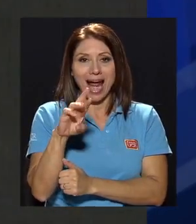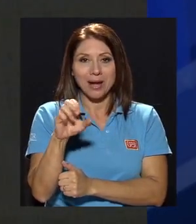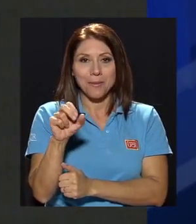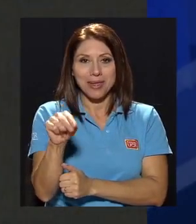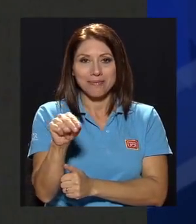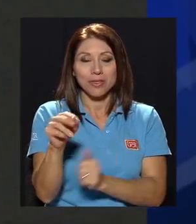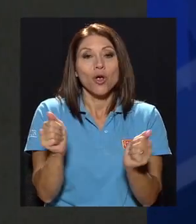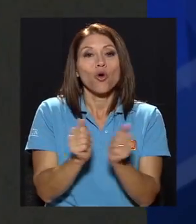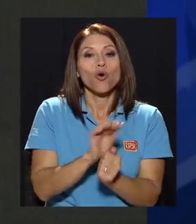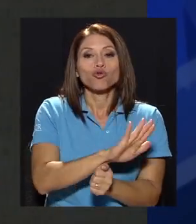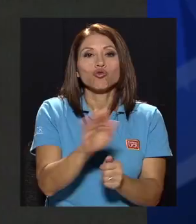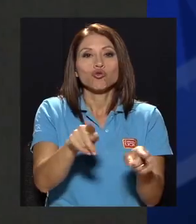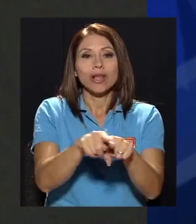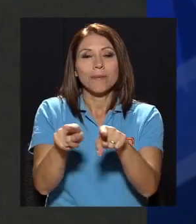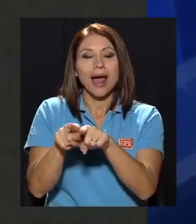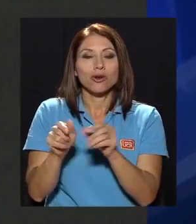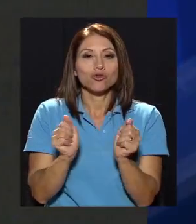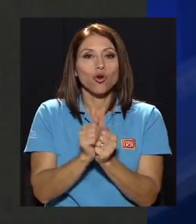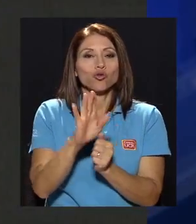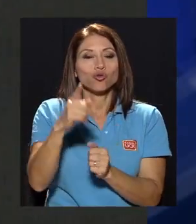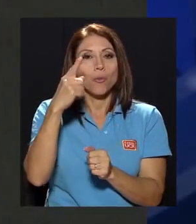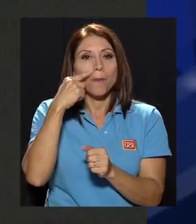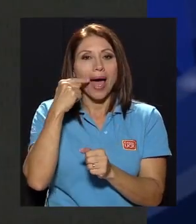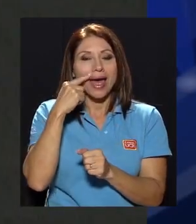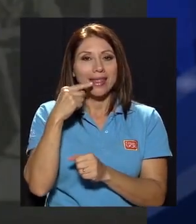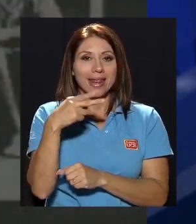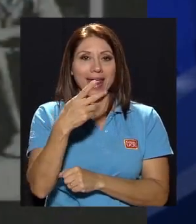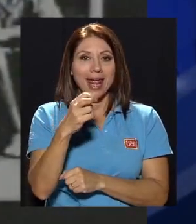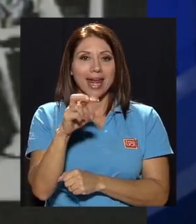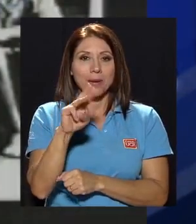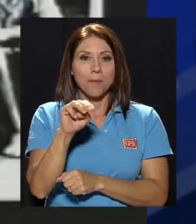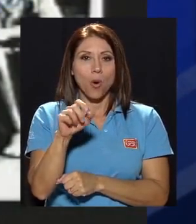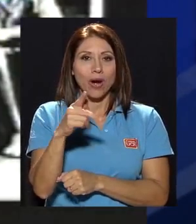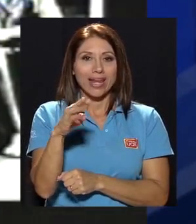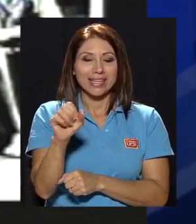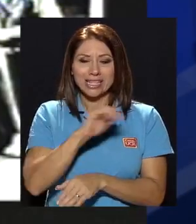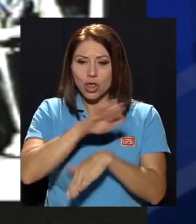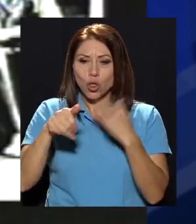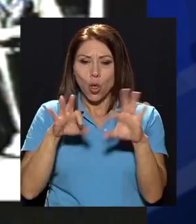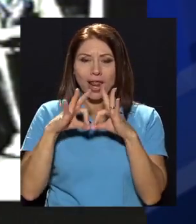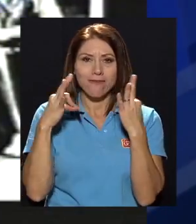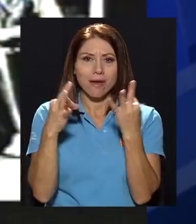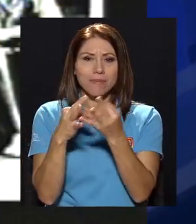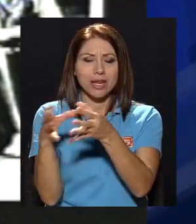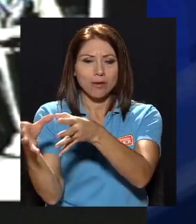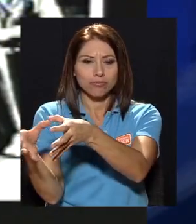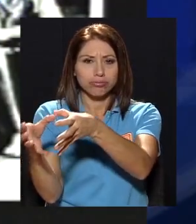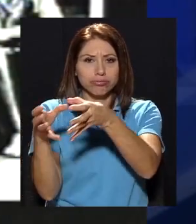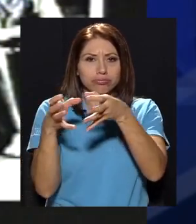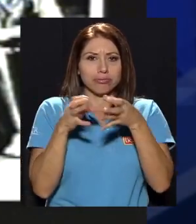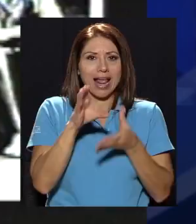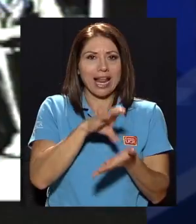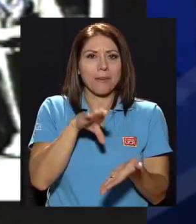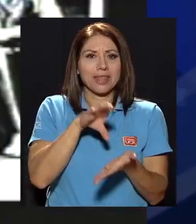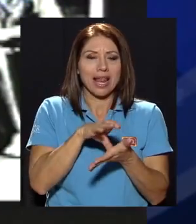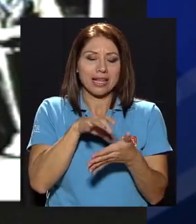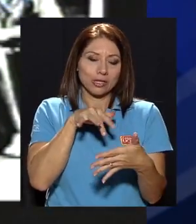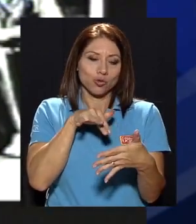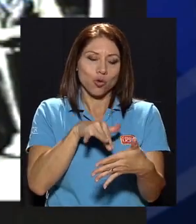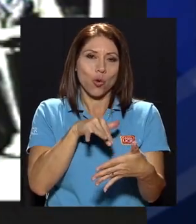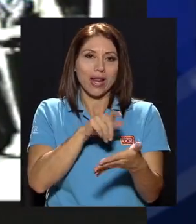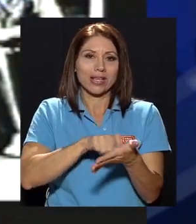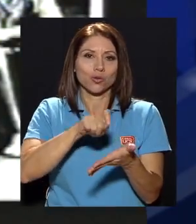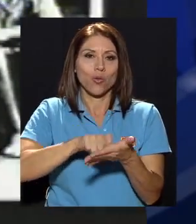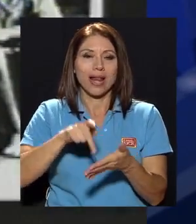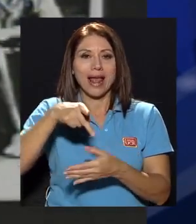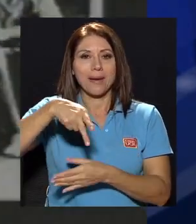sus hermanos y su padre, don Hermógenes, emigraron a la capital, donde estudió en la Escuela Pilar